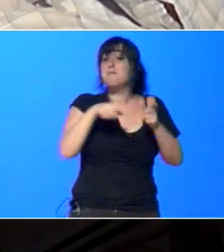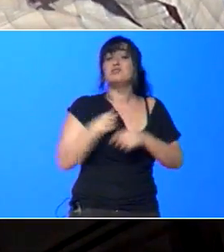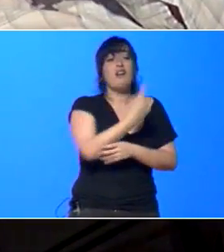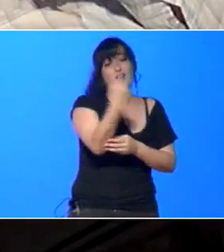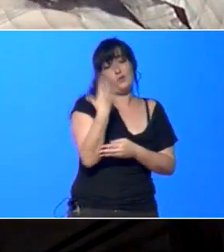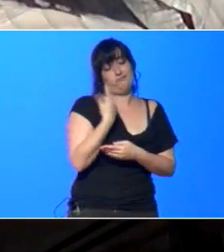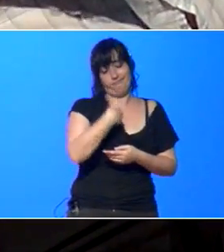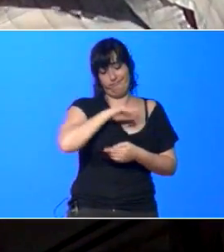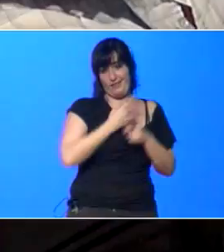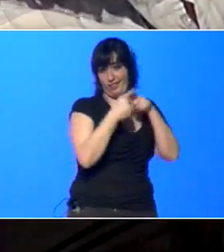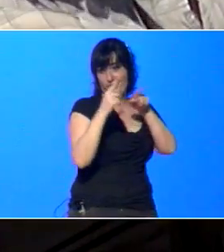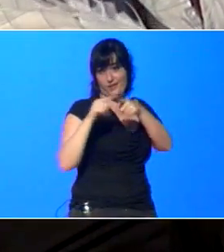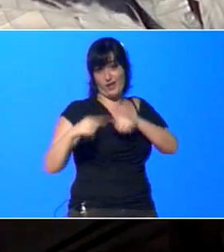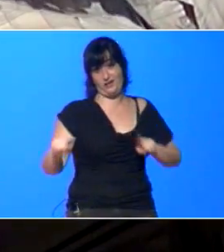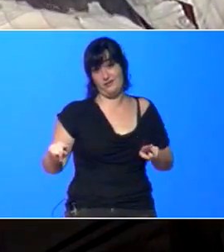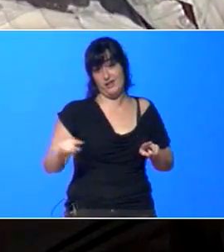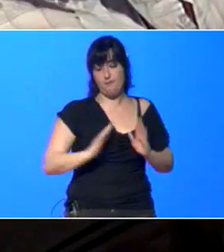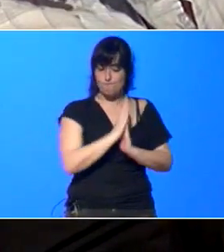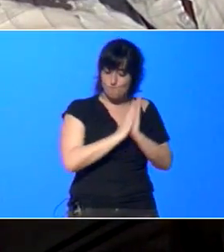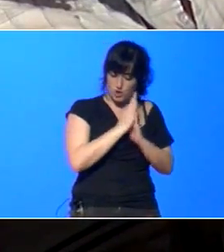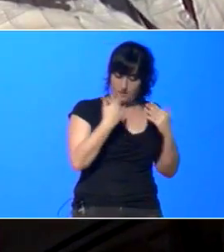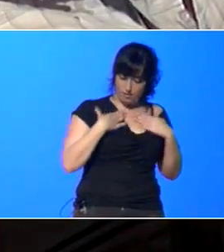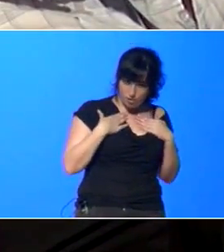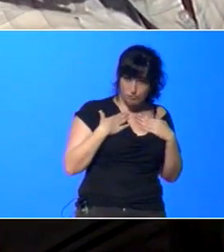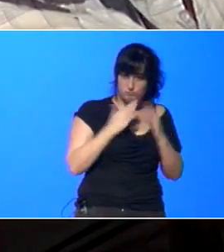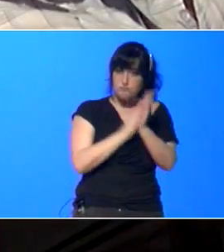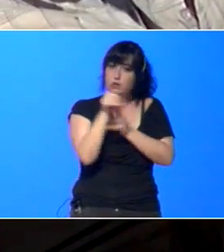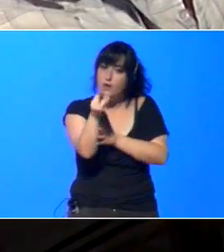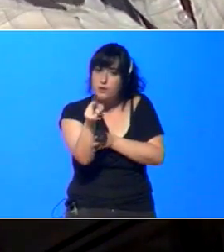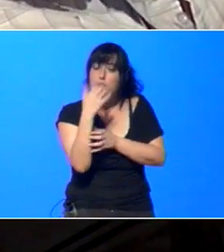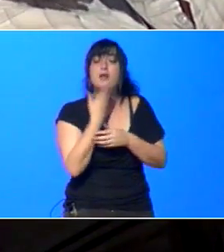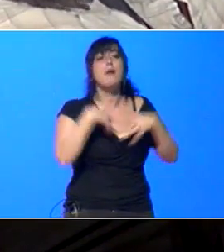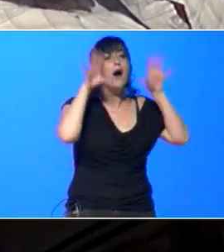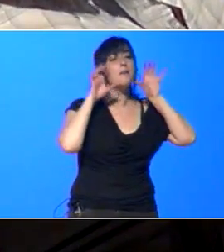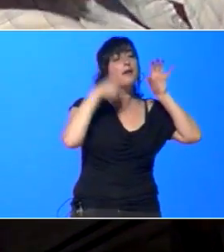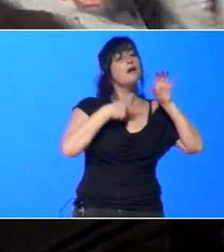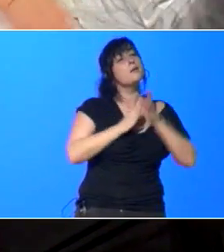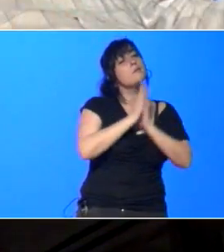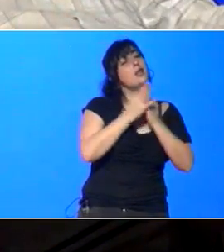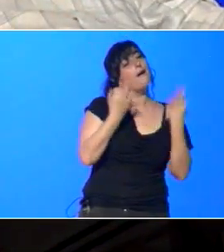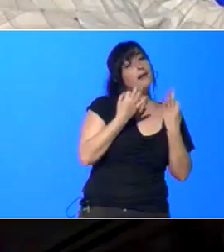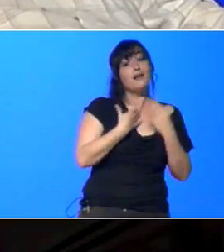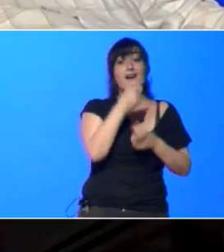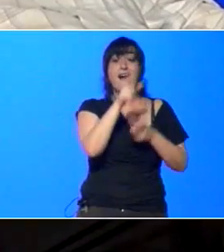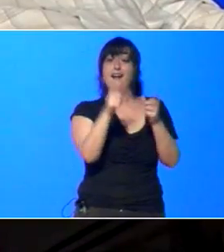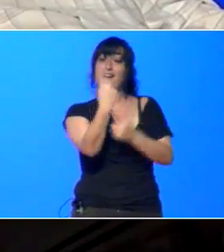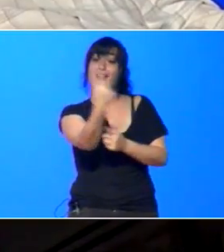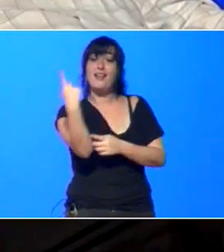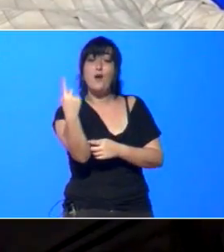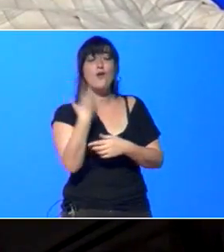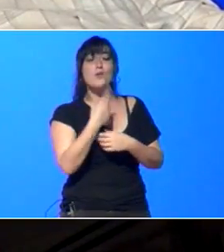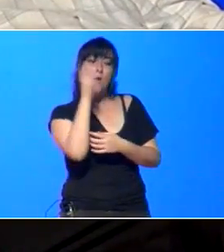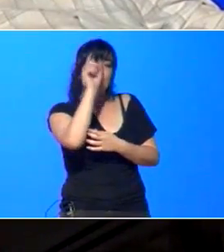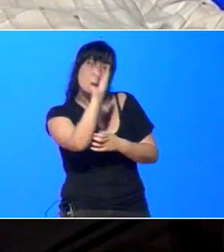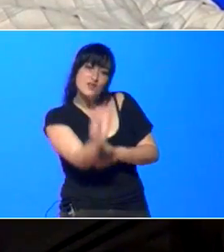diferentes en la forma que nos motiva. ¿Qué nos motiva de un aprendizaje? Cada cual nos motiva un profesor, el tema, un